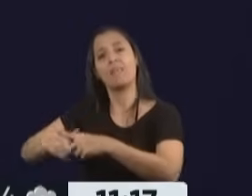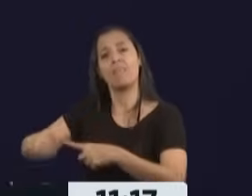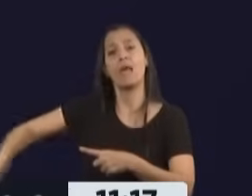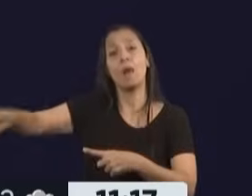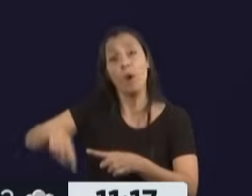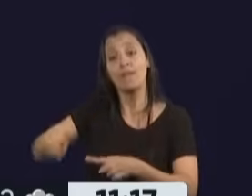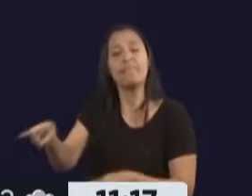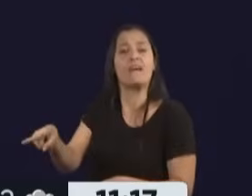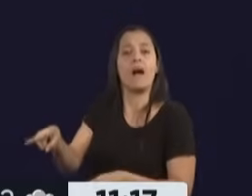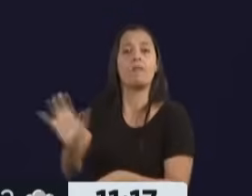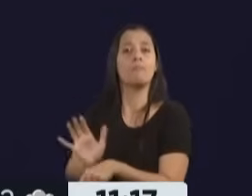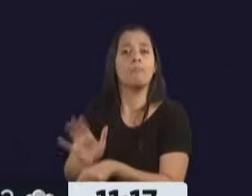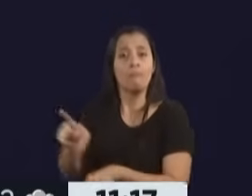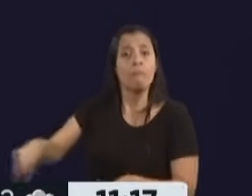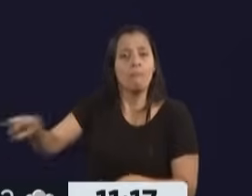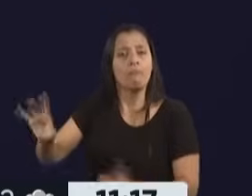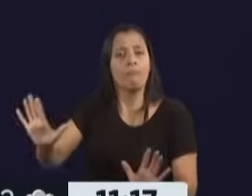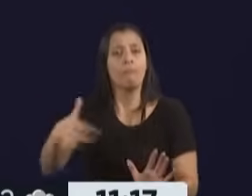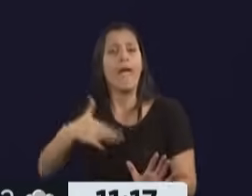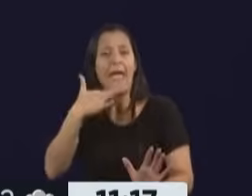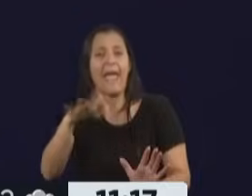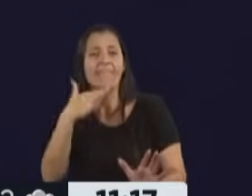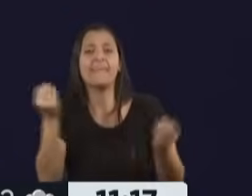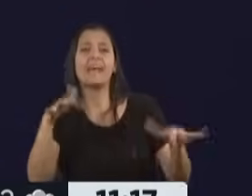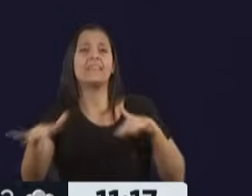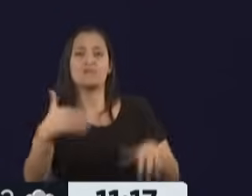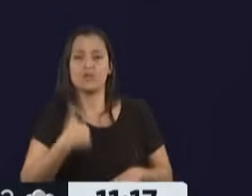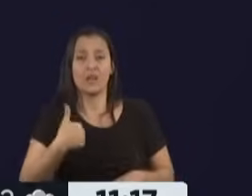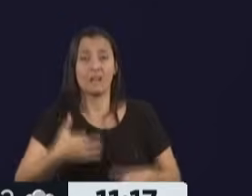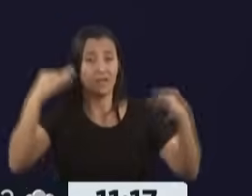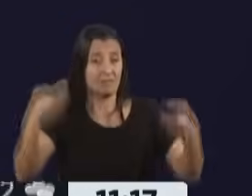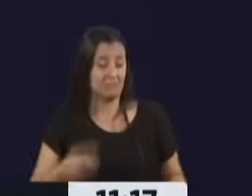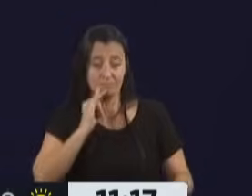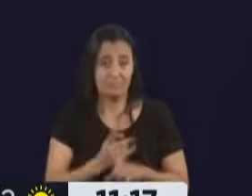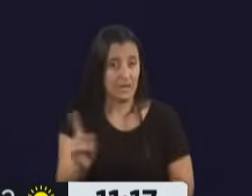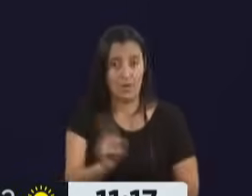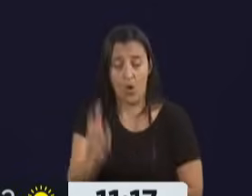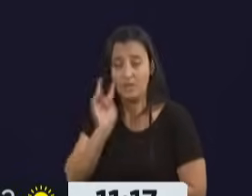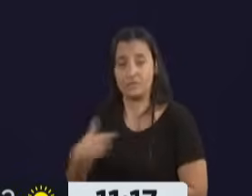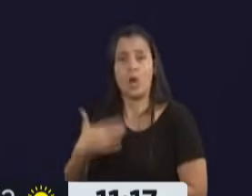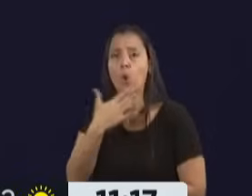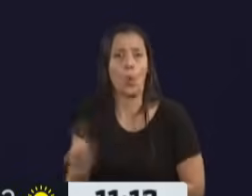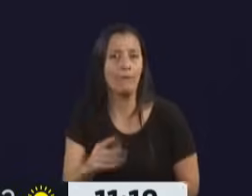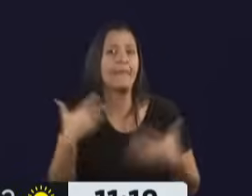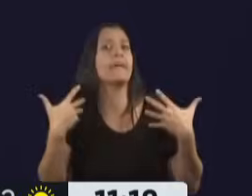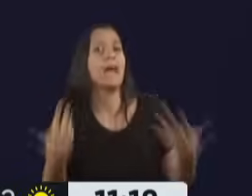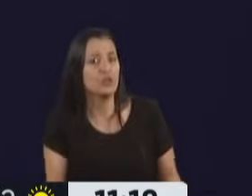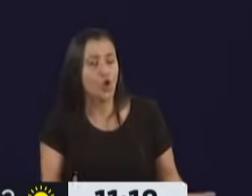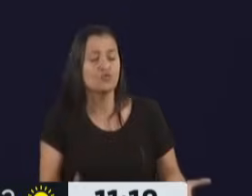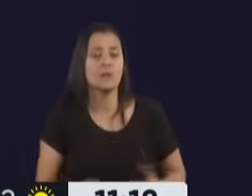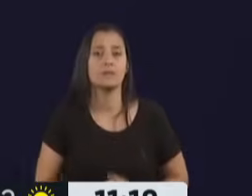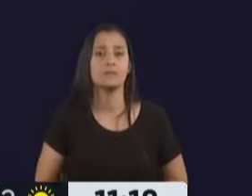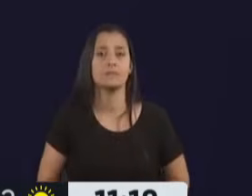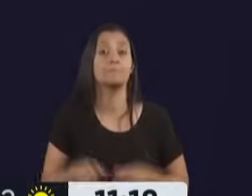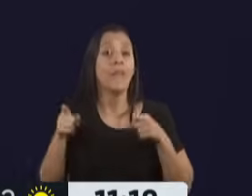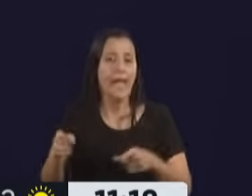de la política iba a entender el tiempo que corría en Argentina, que evidentemente eso no pasó y eso, por supuesto, que